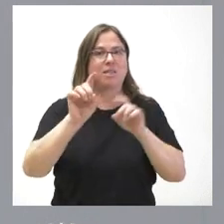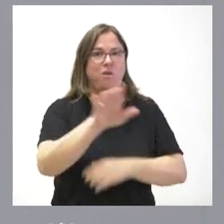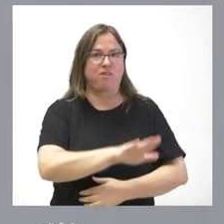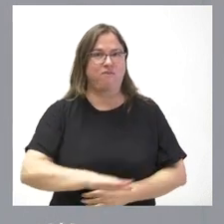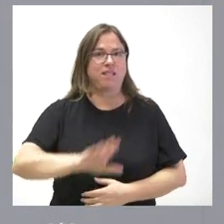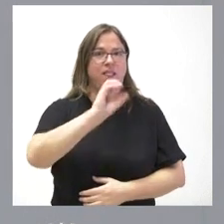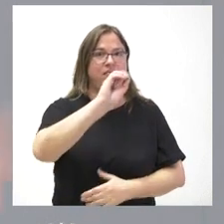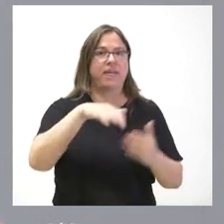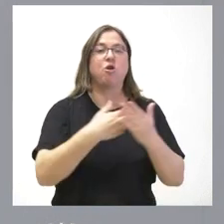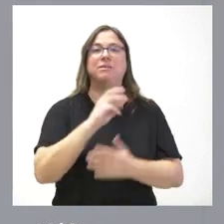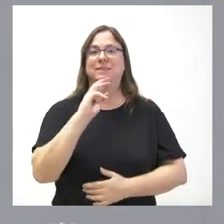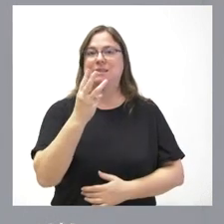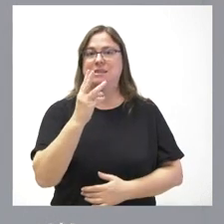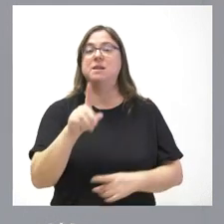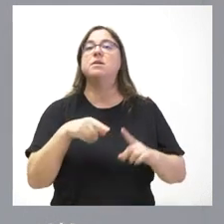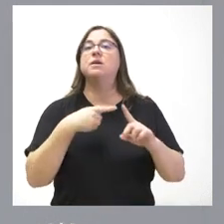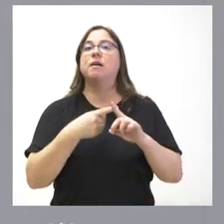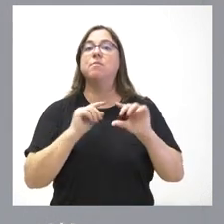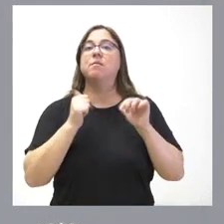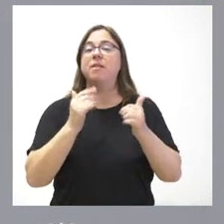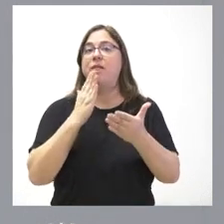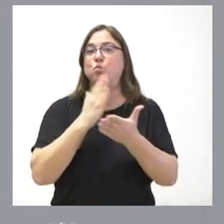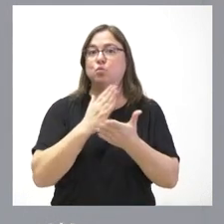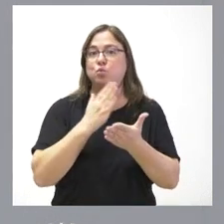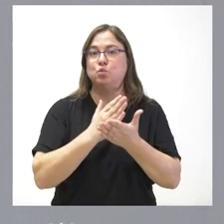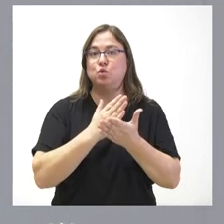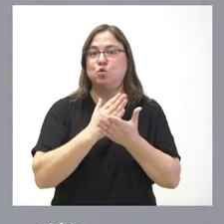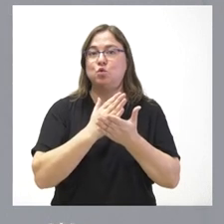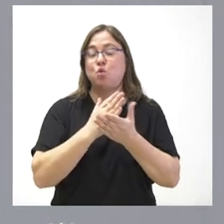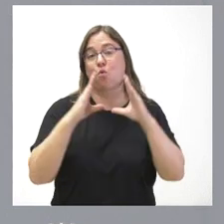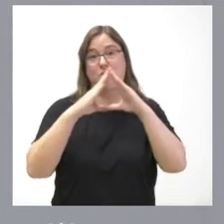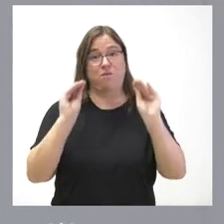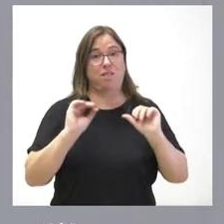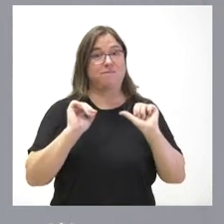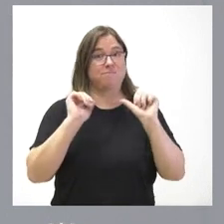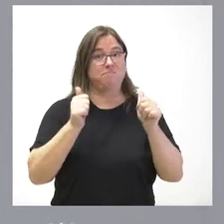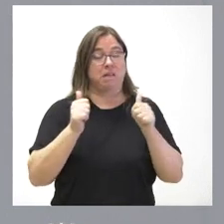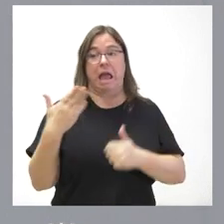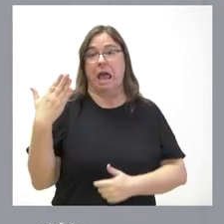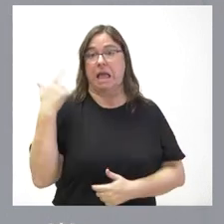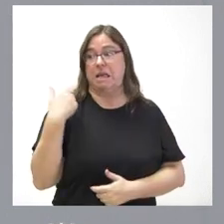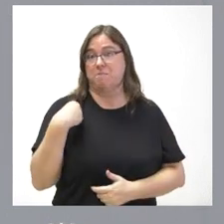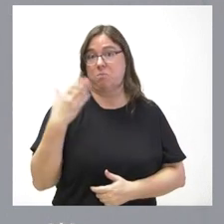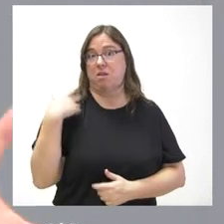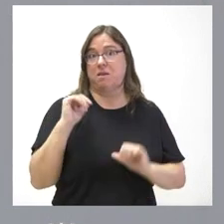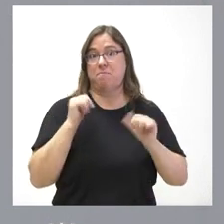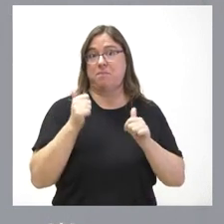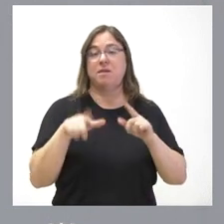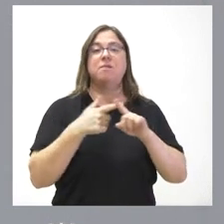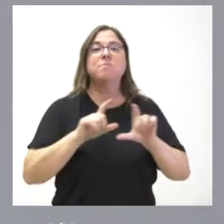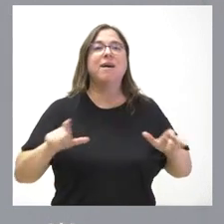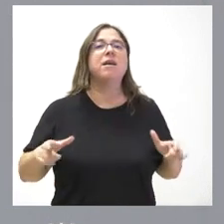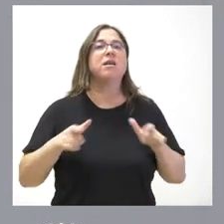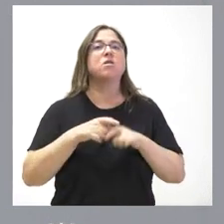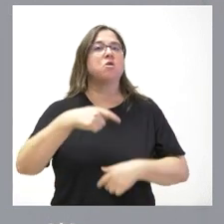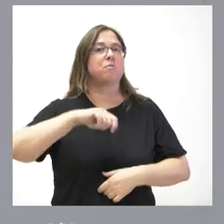a 3 años el inicio del curso universitario ayer mismo las reuniones del presidente de la